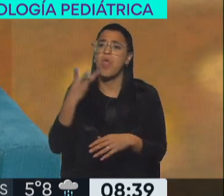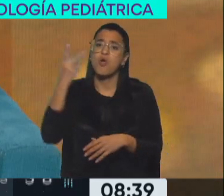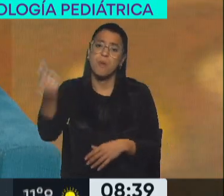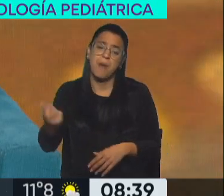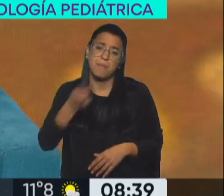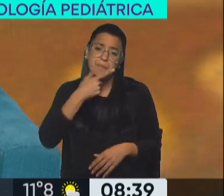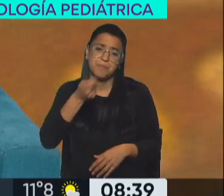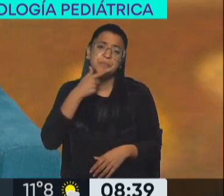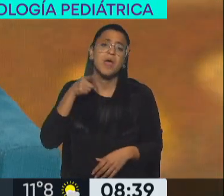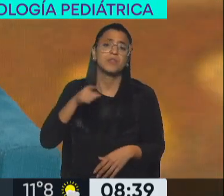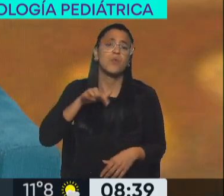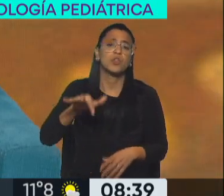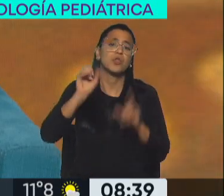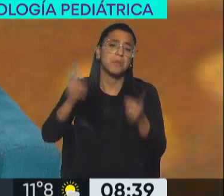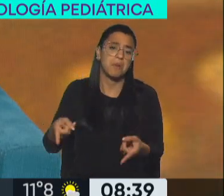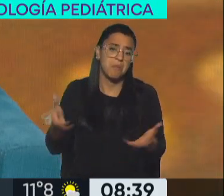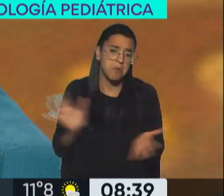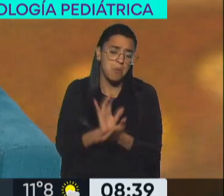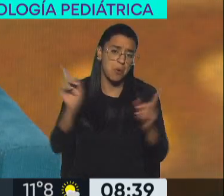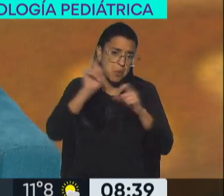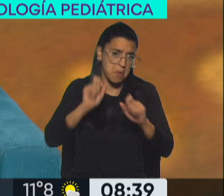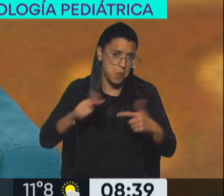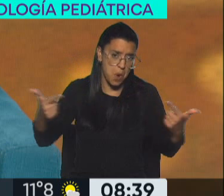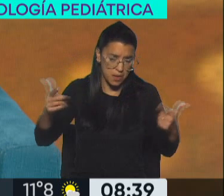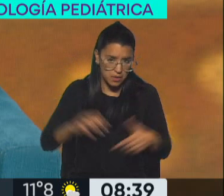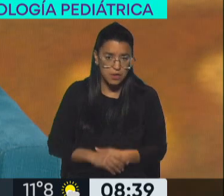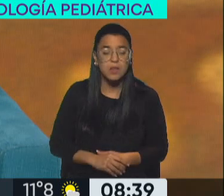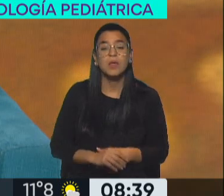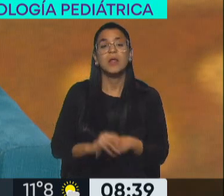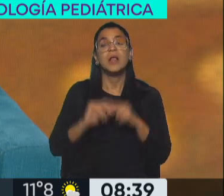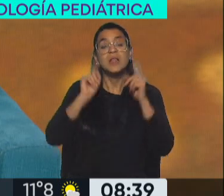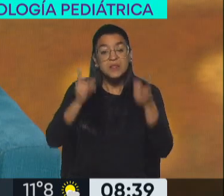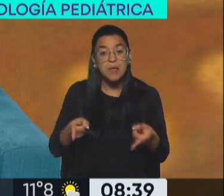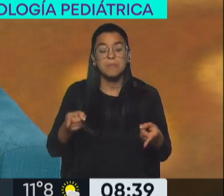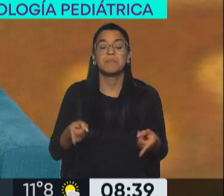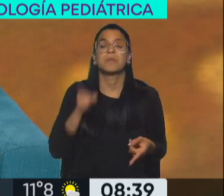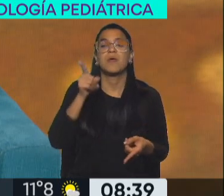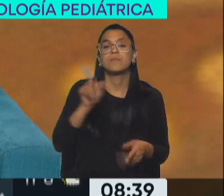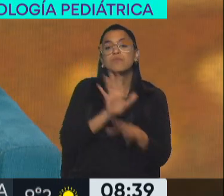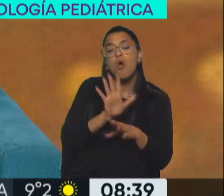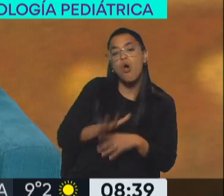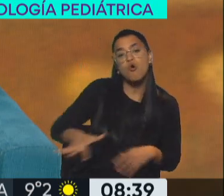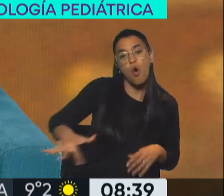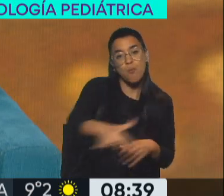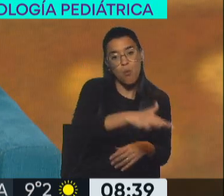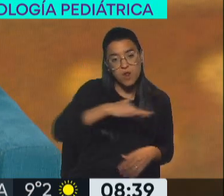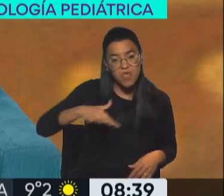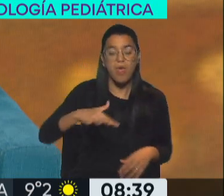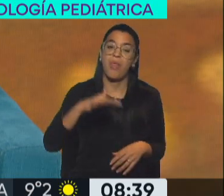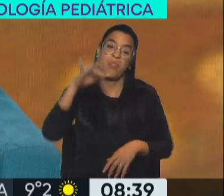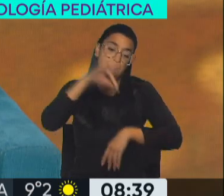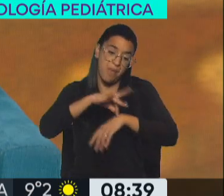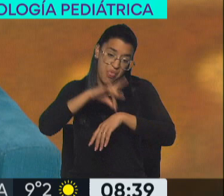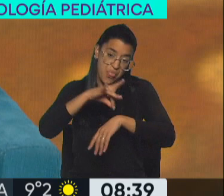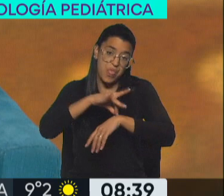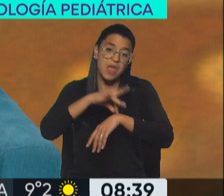medicación, incluso antibióticos, sin ningún problema. Y también hay cierta cuestión de la comunidad médica